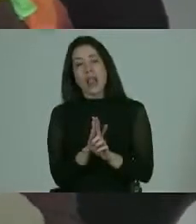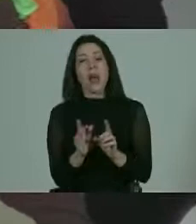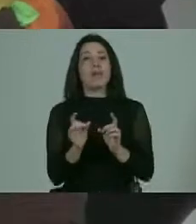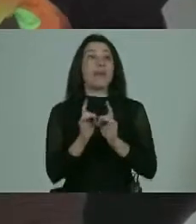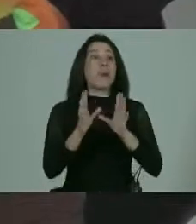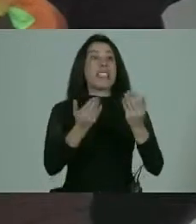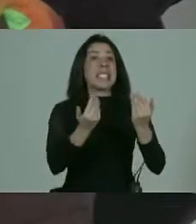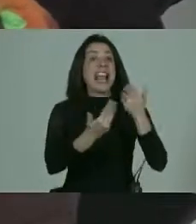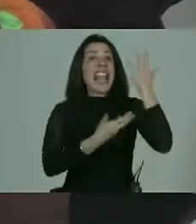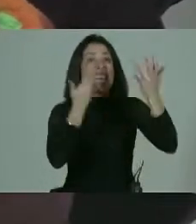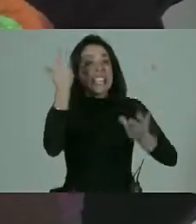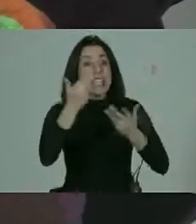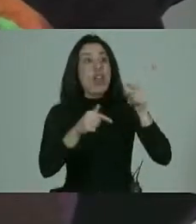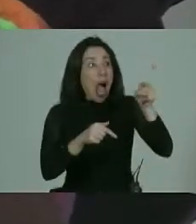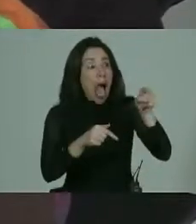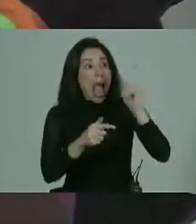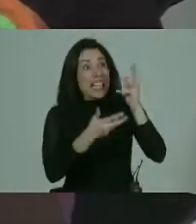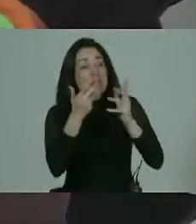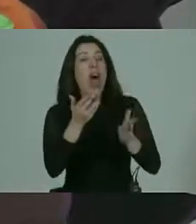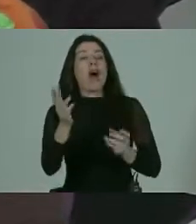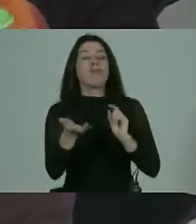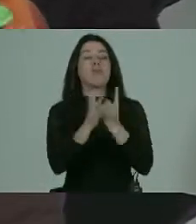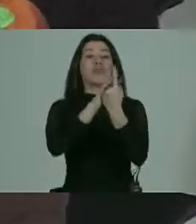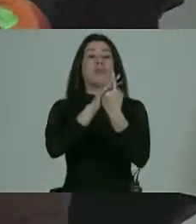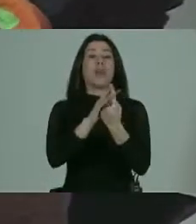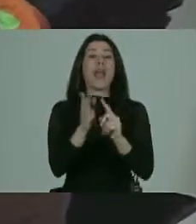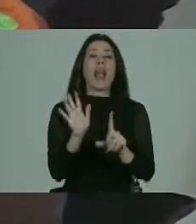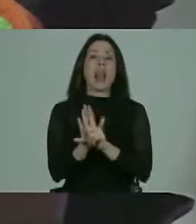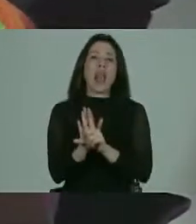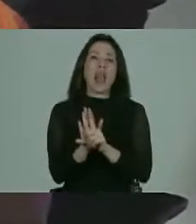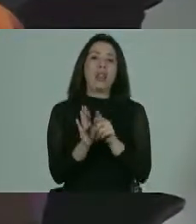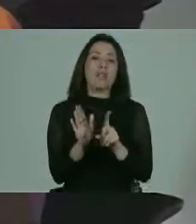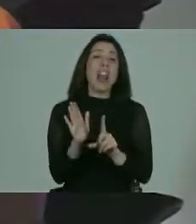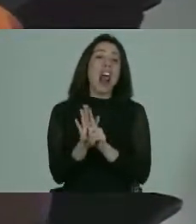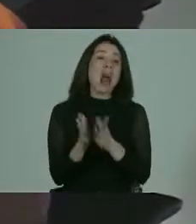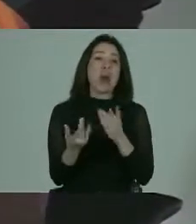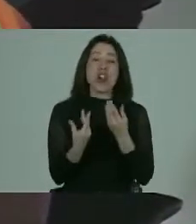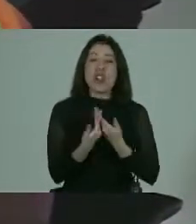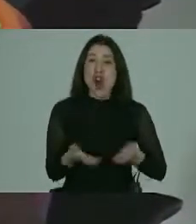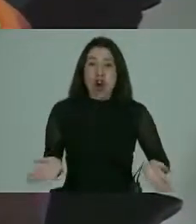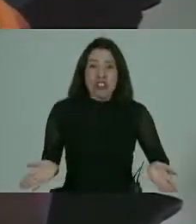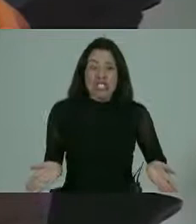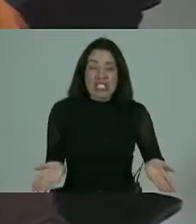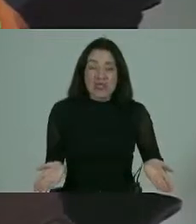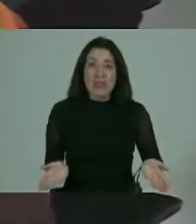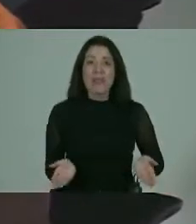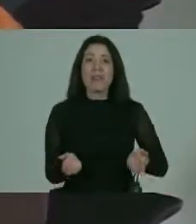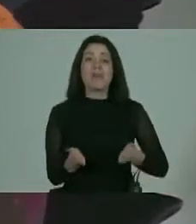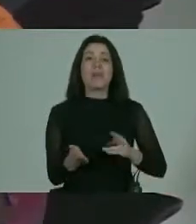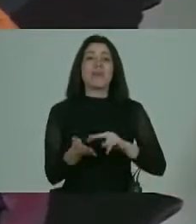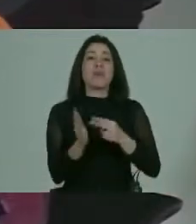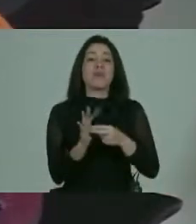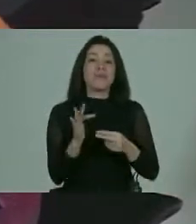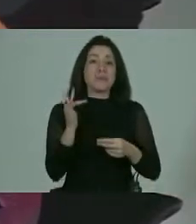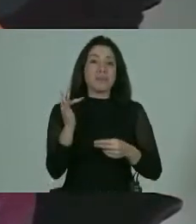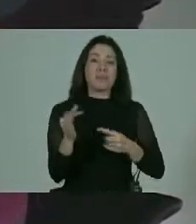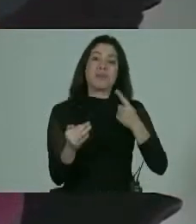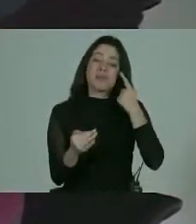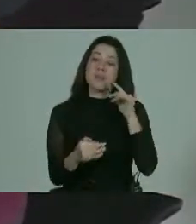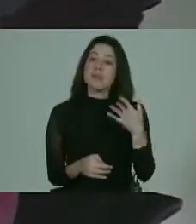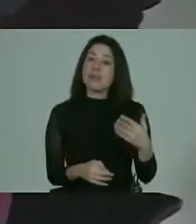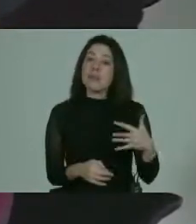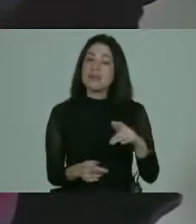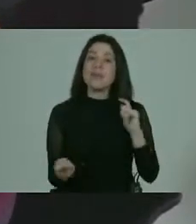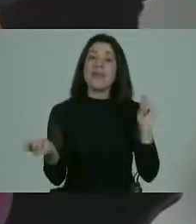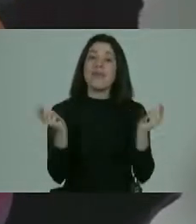en evento y vamos dictando una ley una ley que probablemente no sirve para nada es pues que tiene consecuencias adversas pero importante